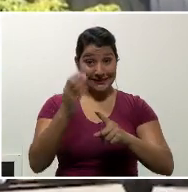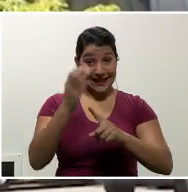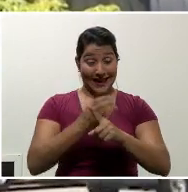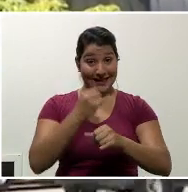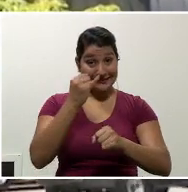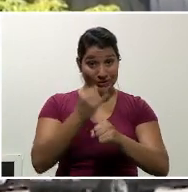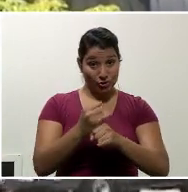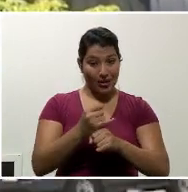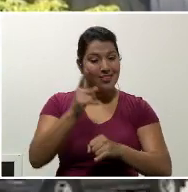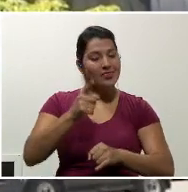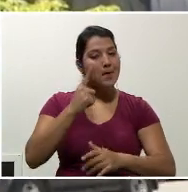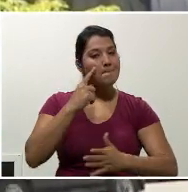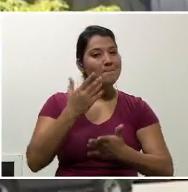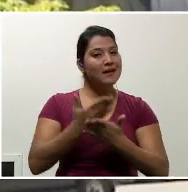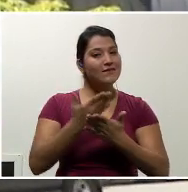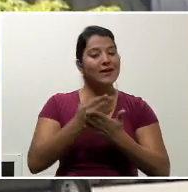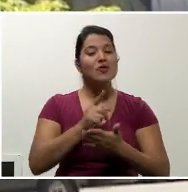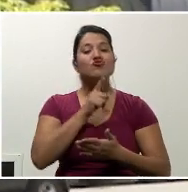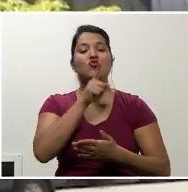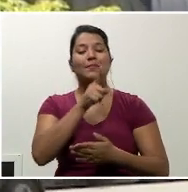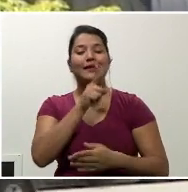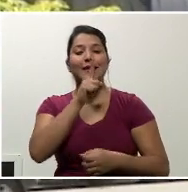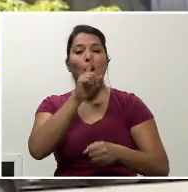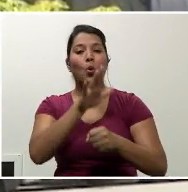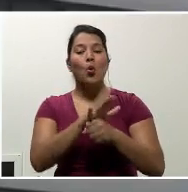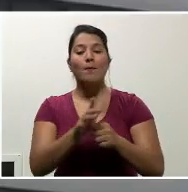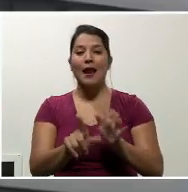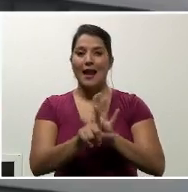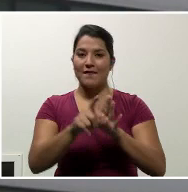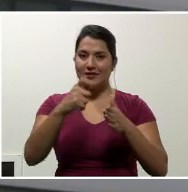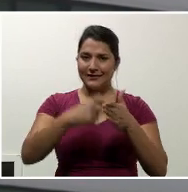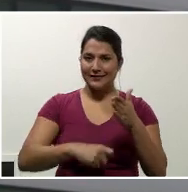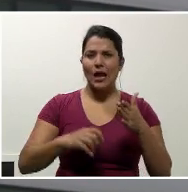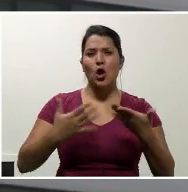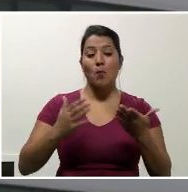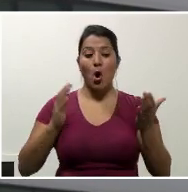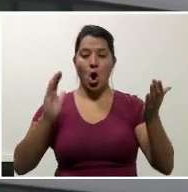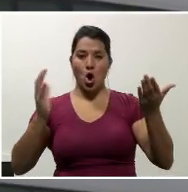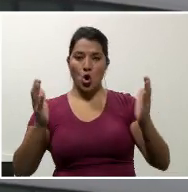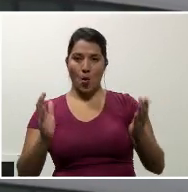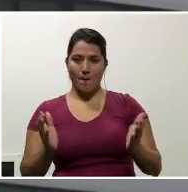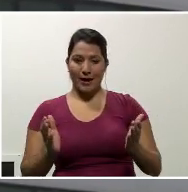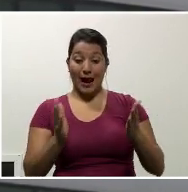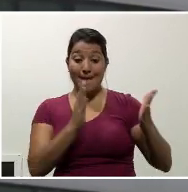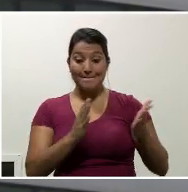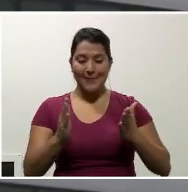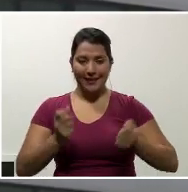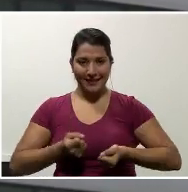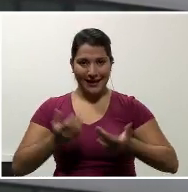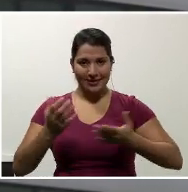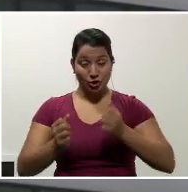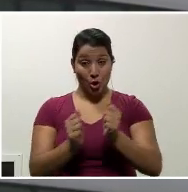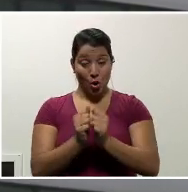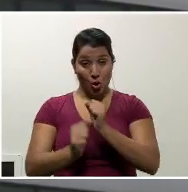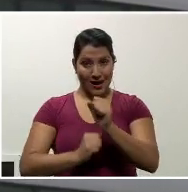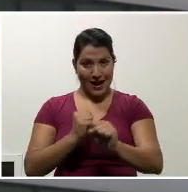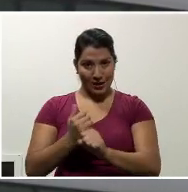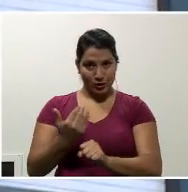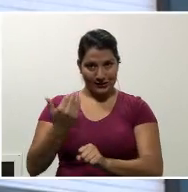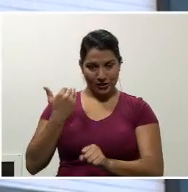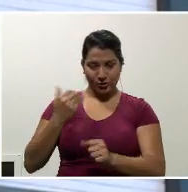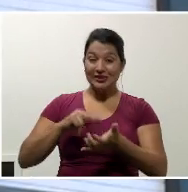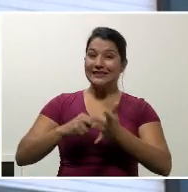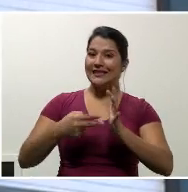deben verificar el cumplimiento de la regla fiscal comparando sus planes de gasto con periodos anteriores. Es decir, para hacer